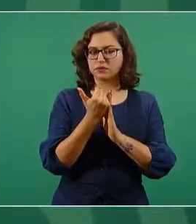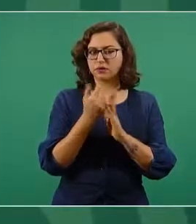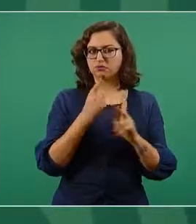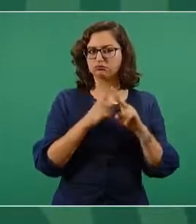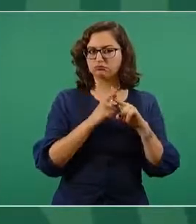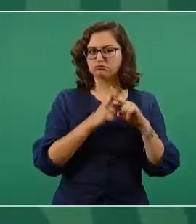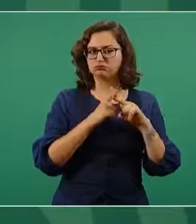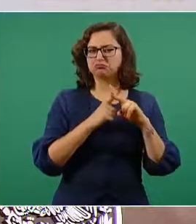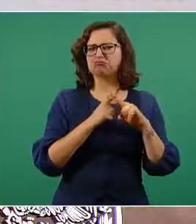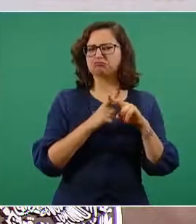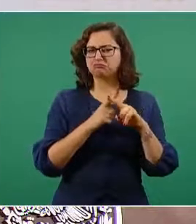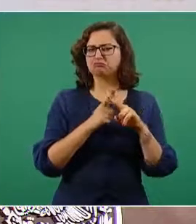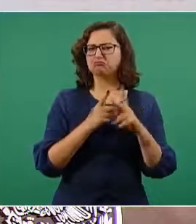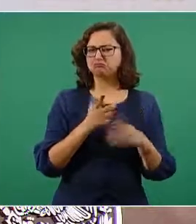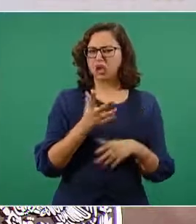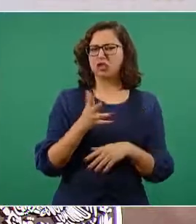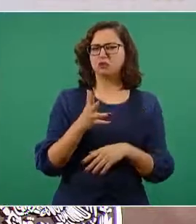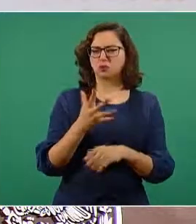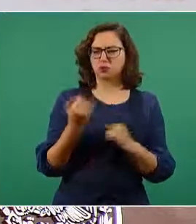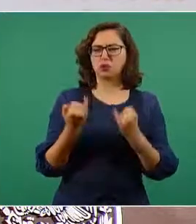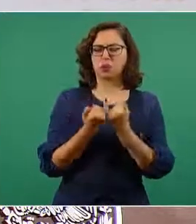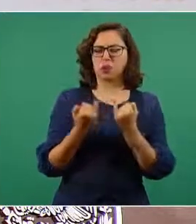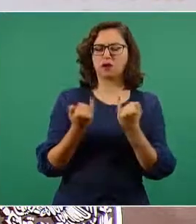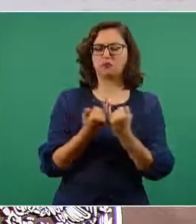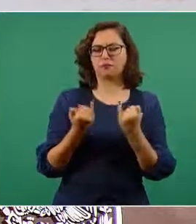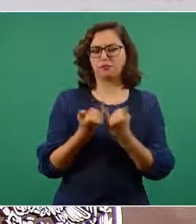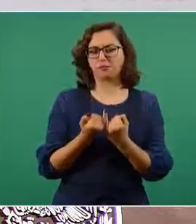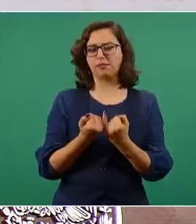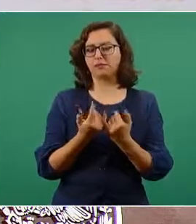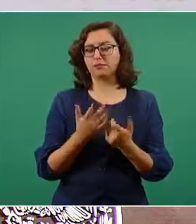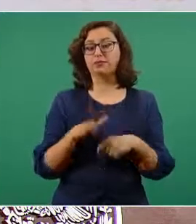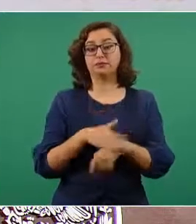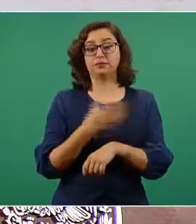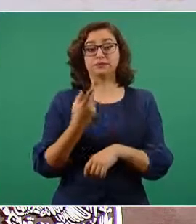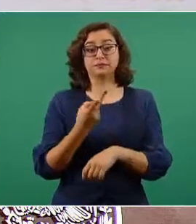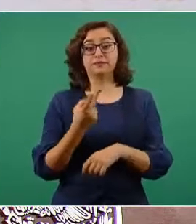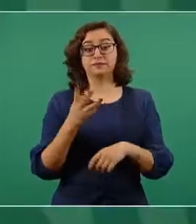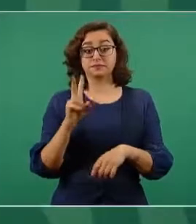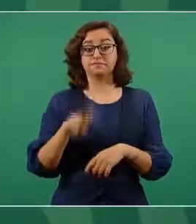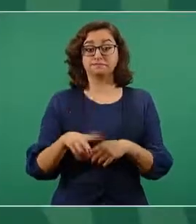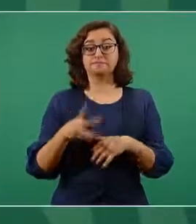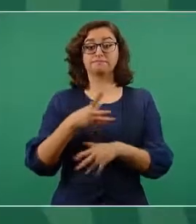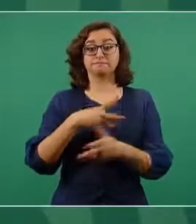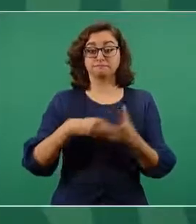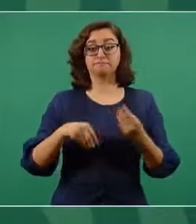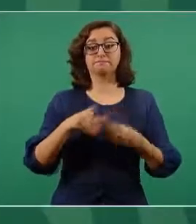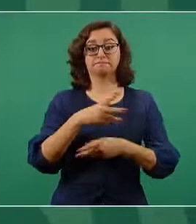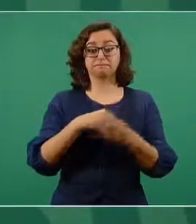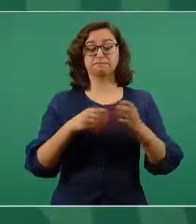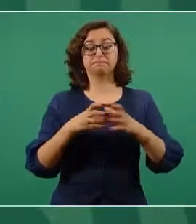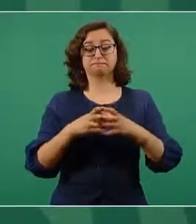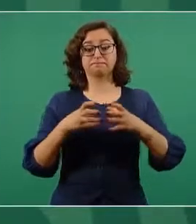proyección parecida y estamos creciendo, afortunadamente,